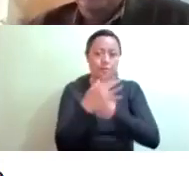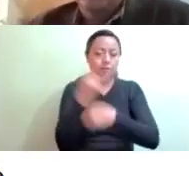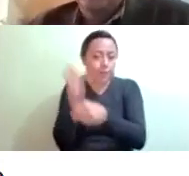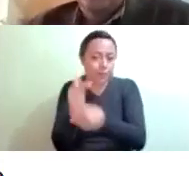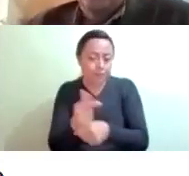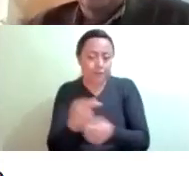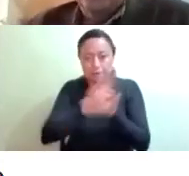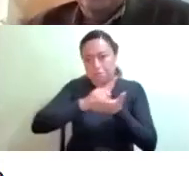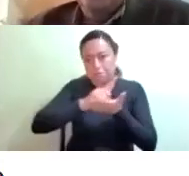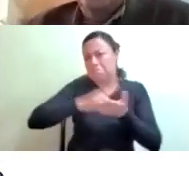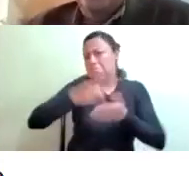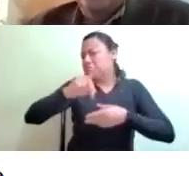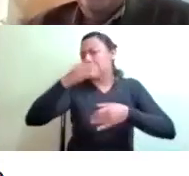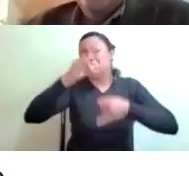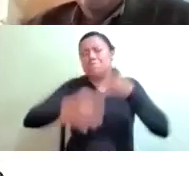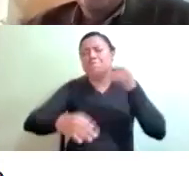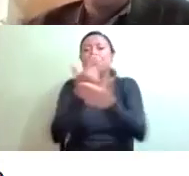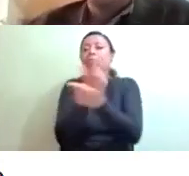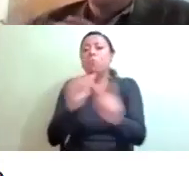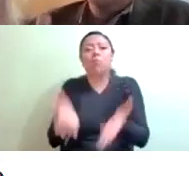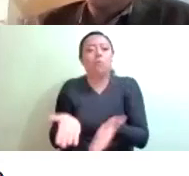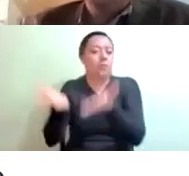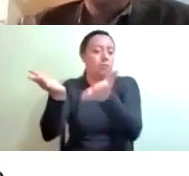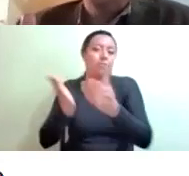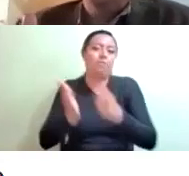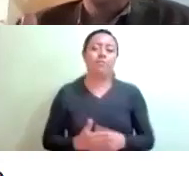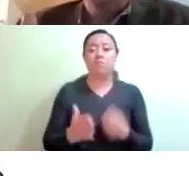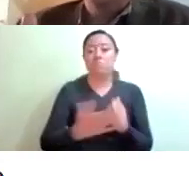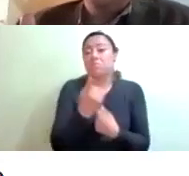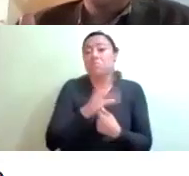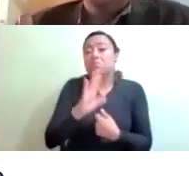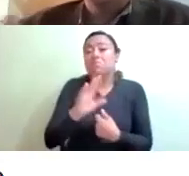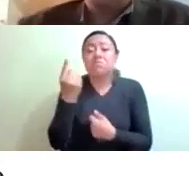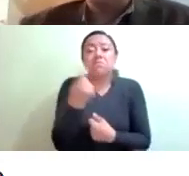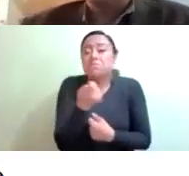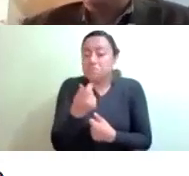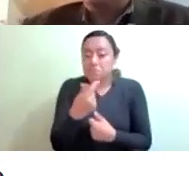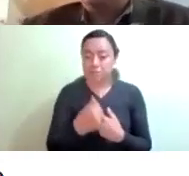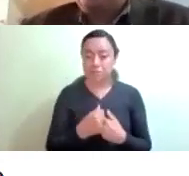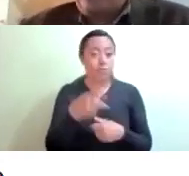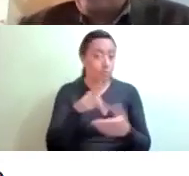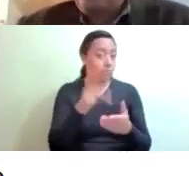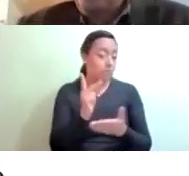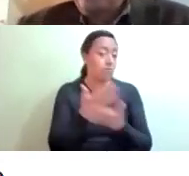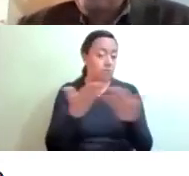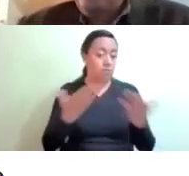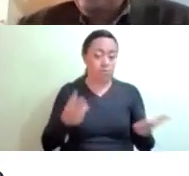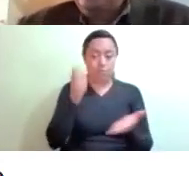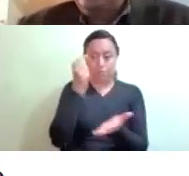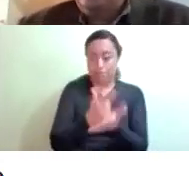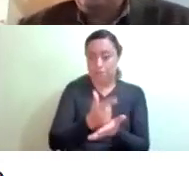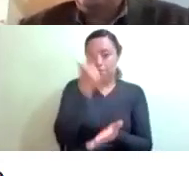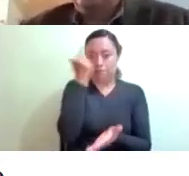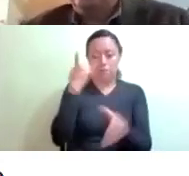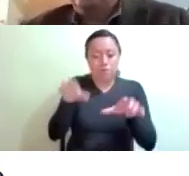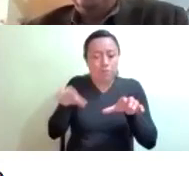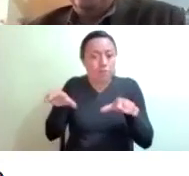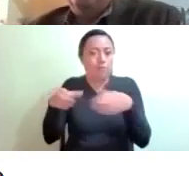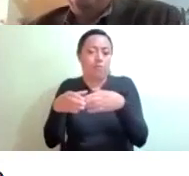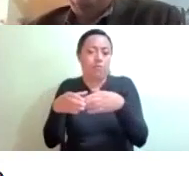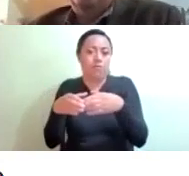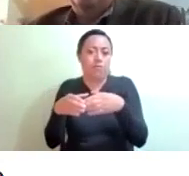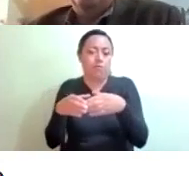lo presenta y lo que le dicen es, puede ser que el Ministerio Público le diga, oye, es que esa cantidad incluso es para